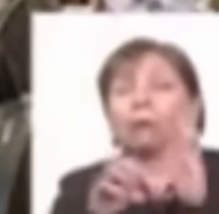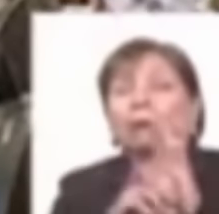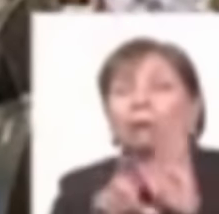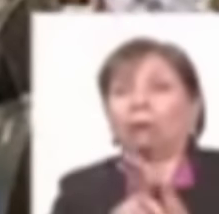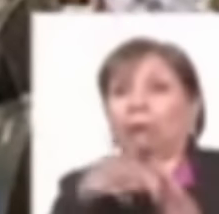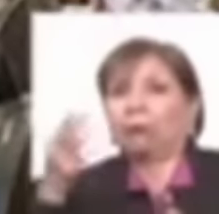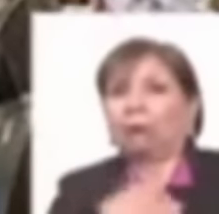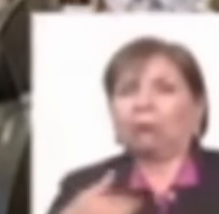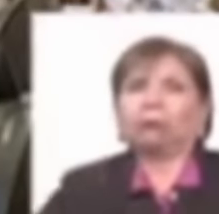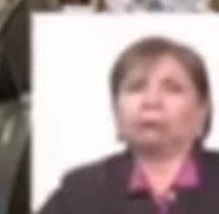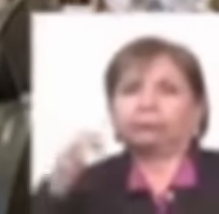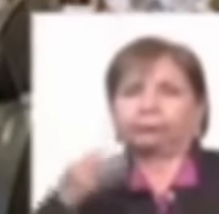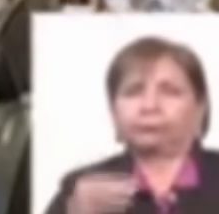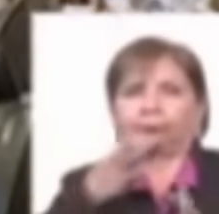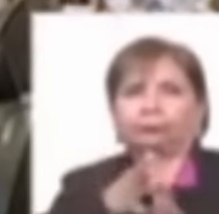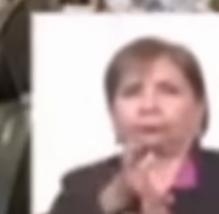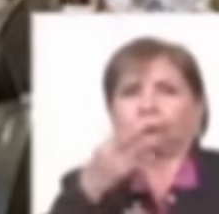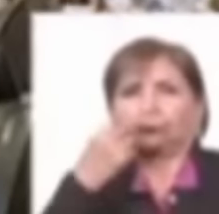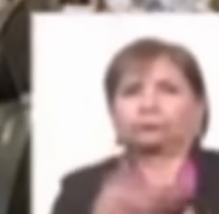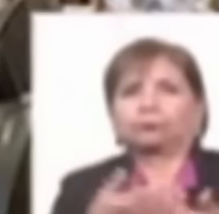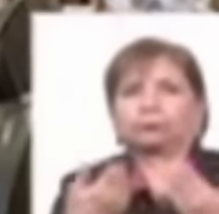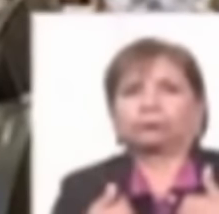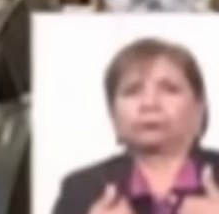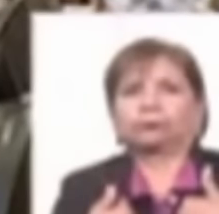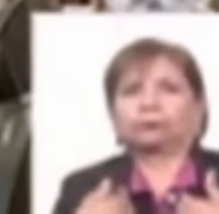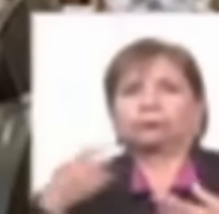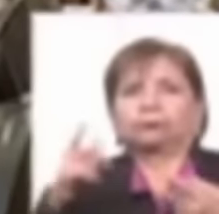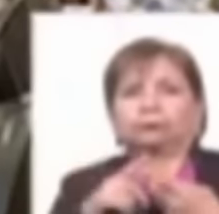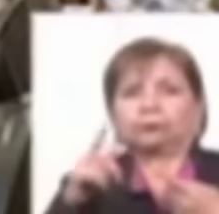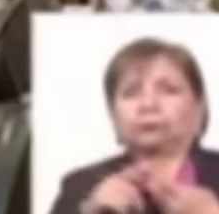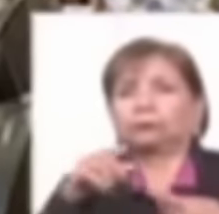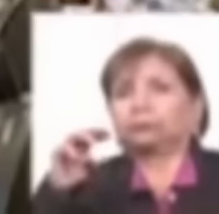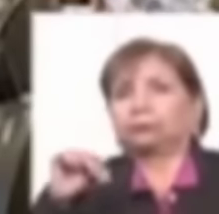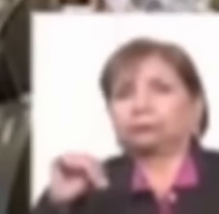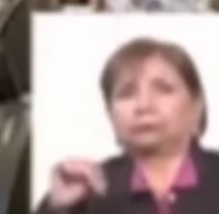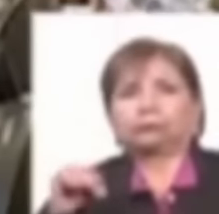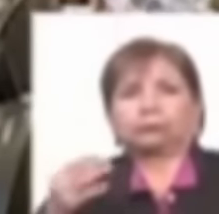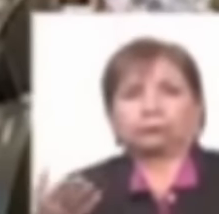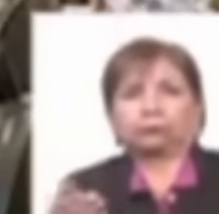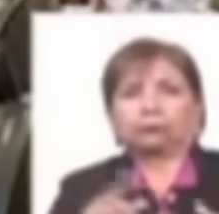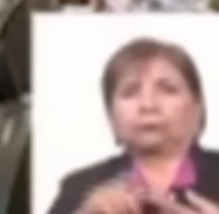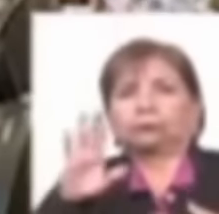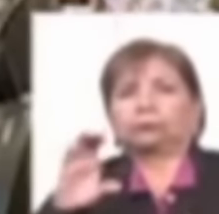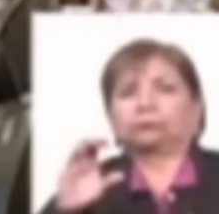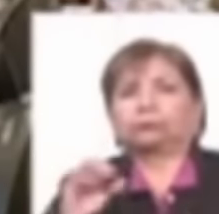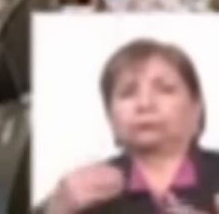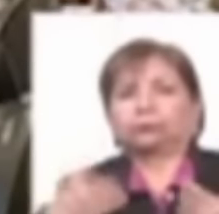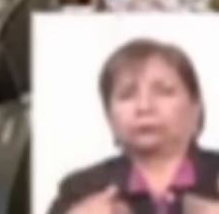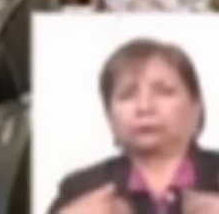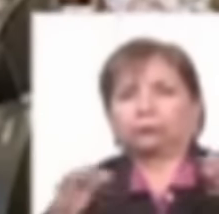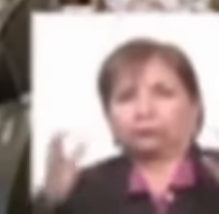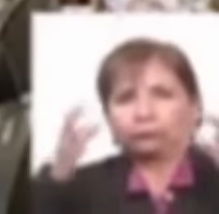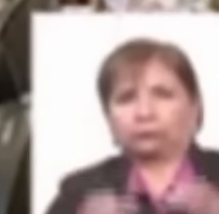Presidenta, con carácter vinculante, tenemos al Tribunal Constitucional, tenemos al